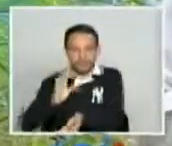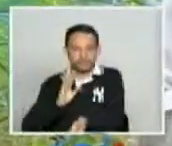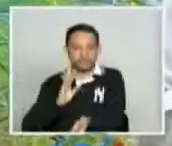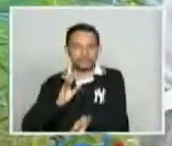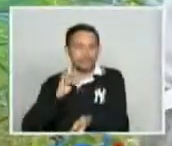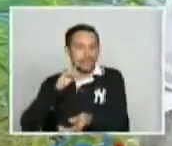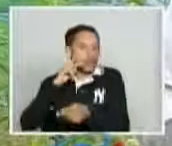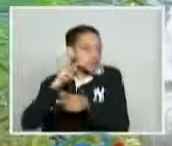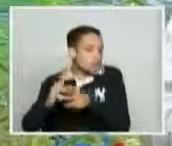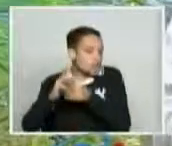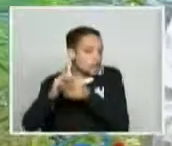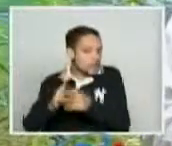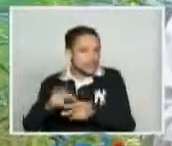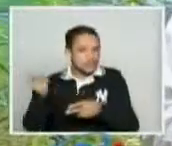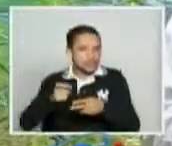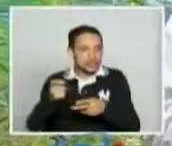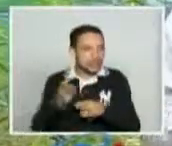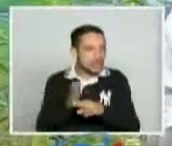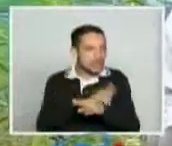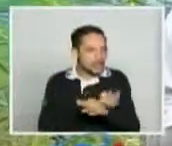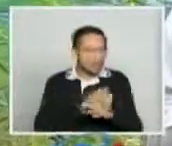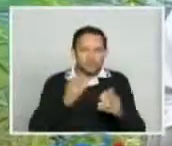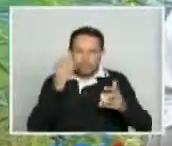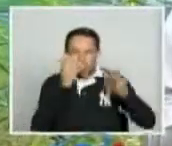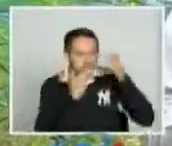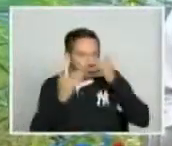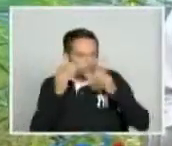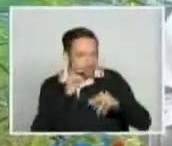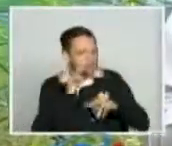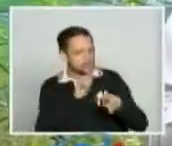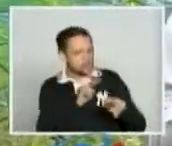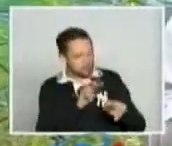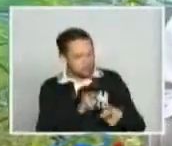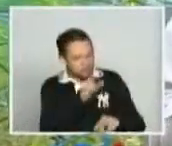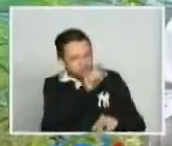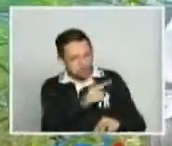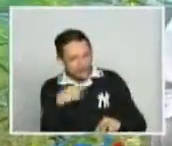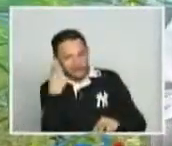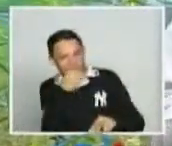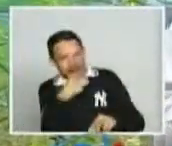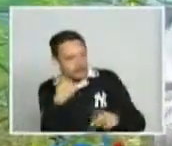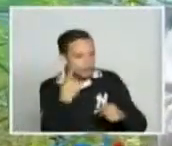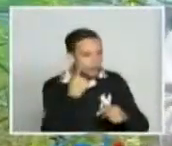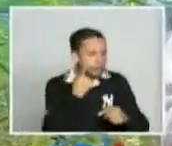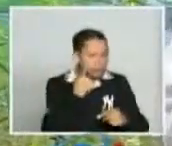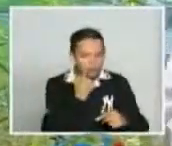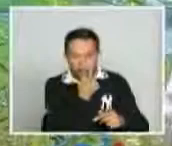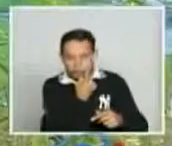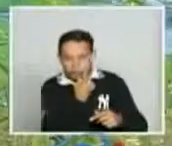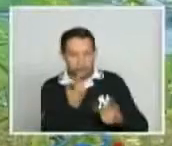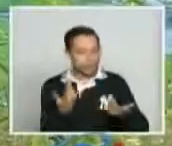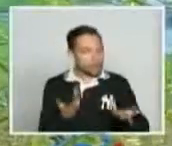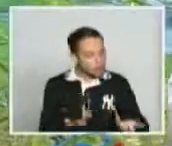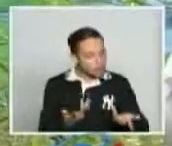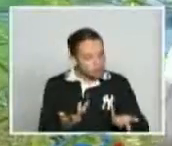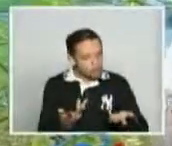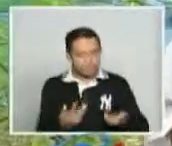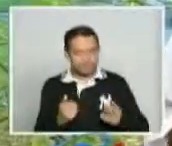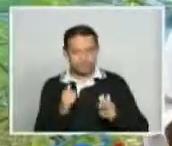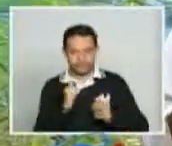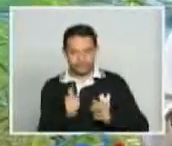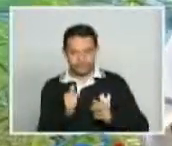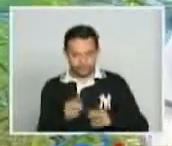al paciente hay que ponerle suero, hay que observarlo y hay que mirar cómo va respondiendo. Por eso yo siempre primero en